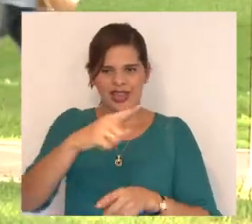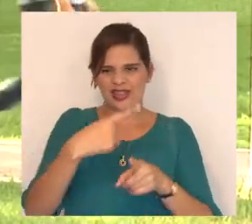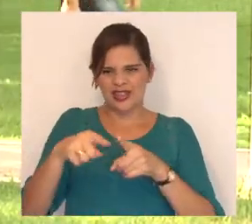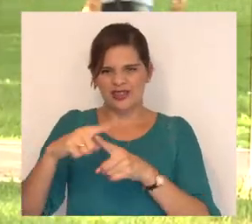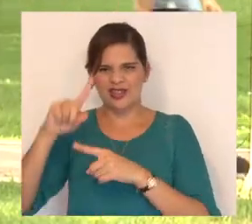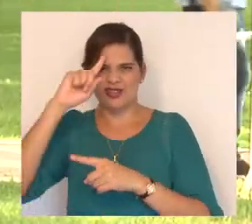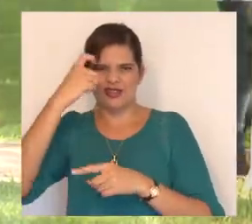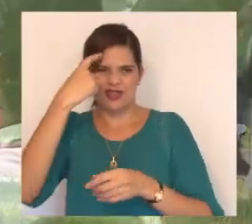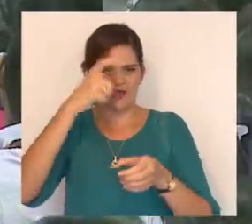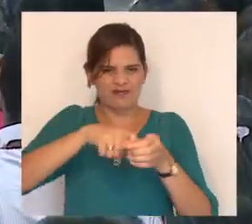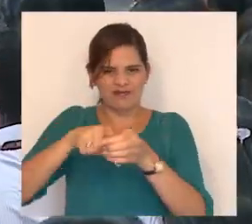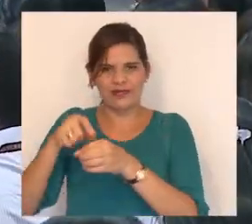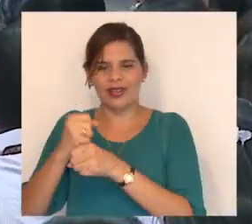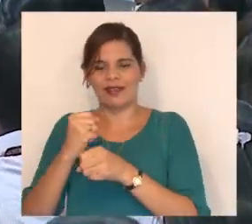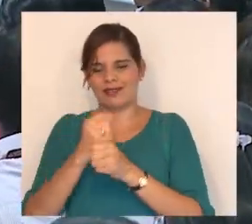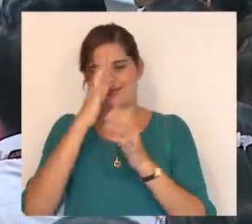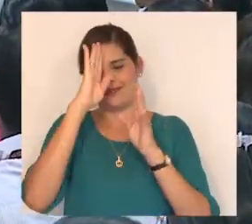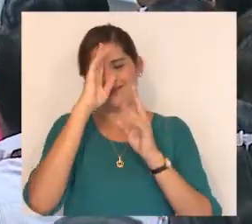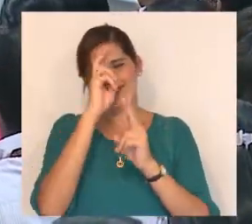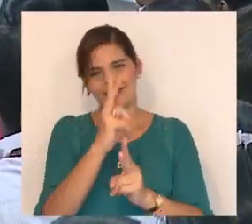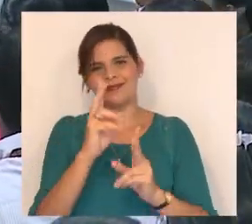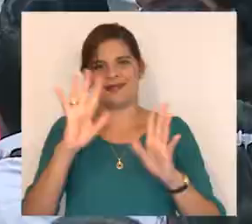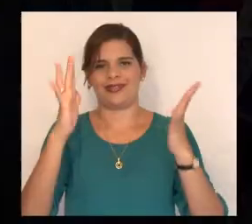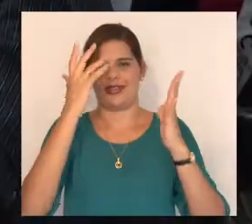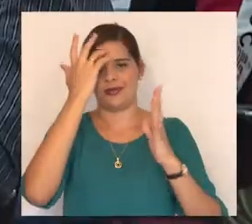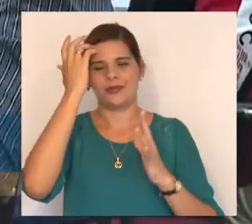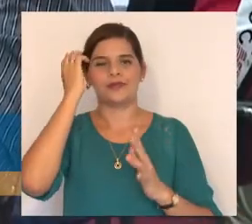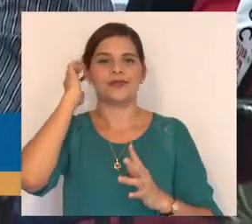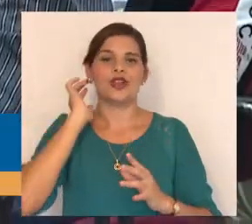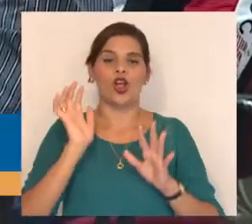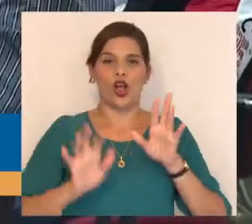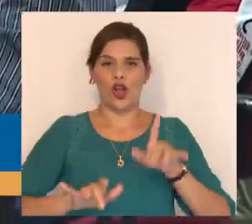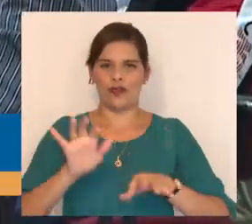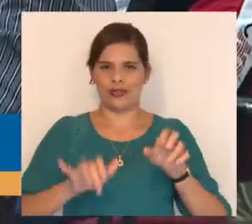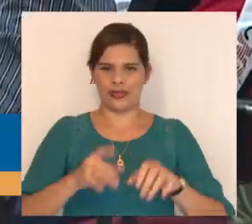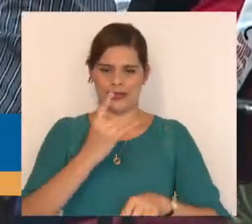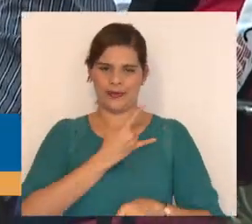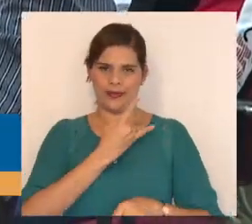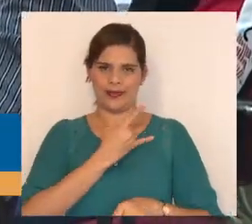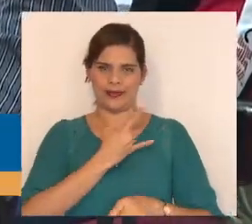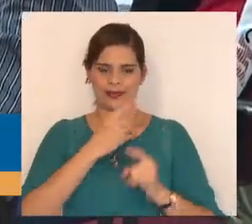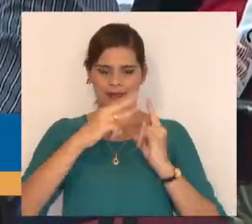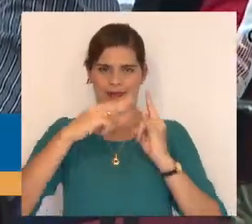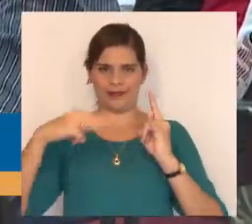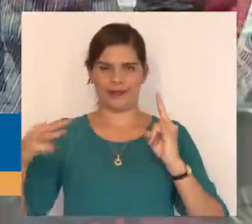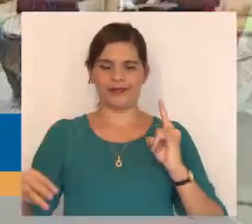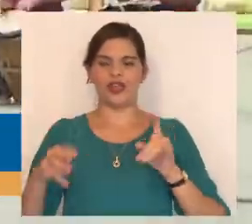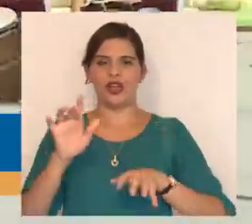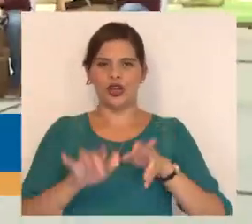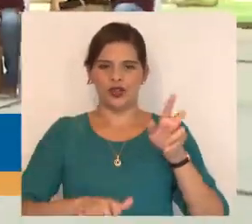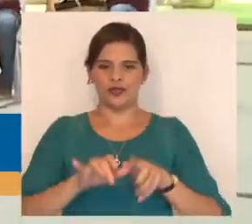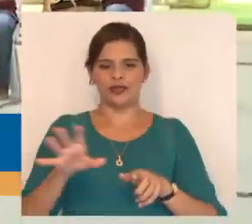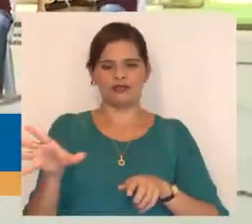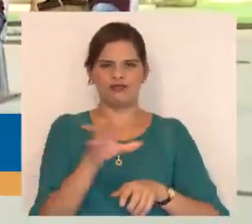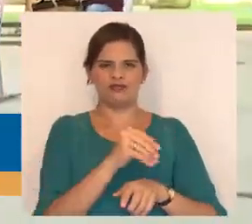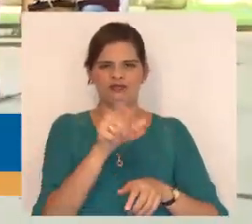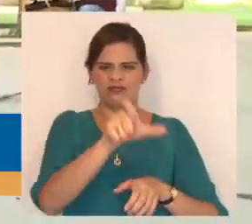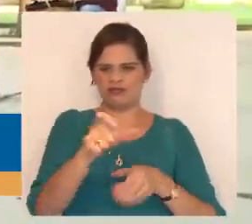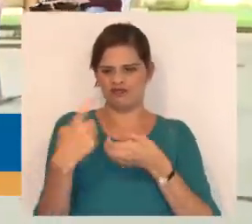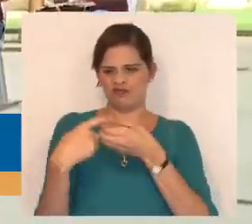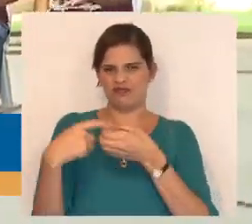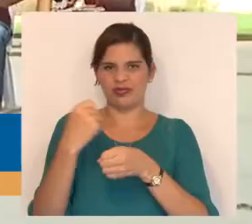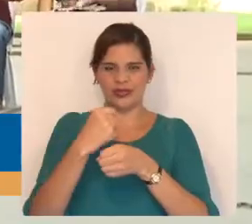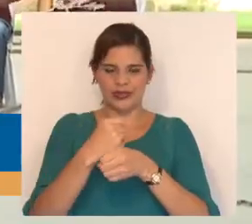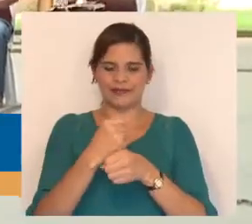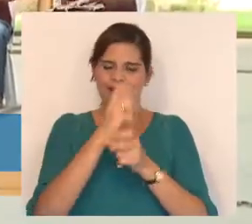organismos del Estado colombiano. Bajo la organización de todo el personal de la Oficina de Talento Humano, la Universidad del Magdalena celebró el Día del Servidor